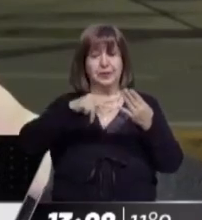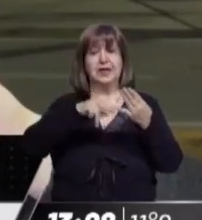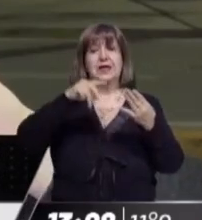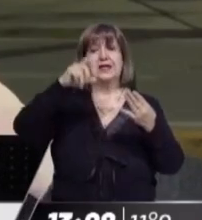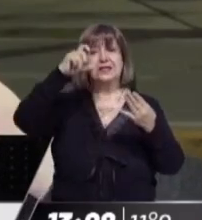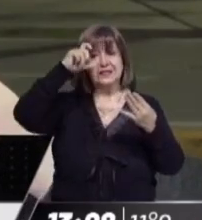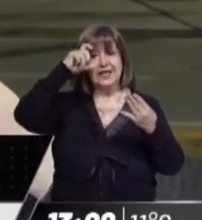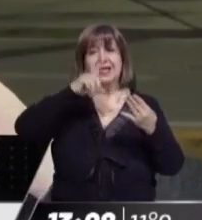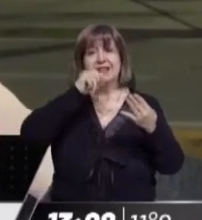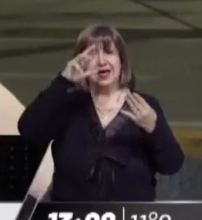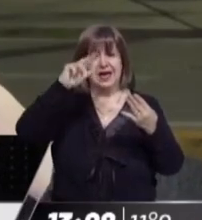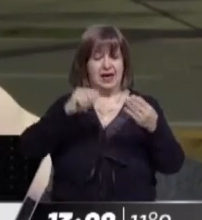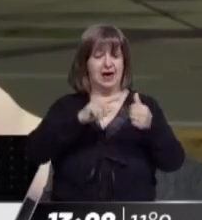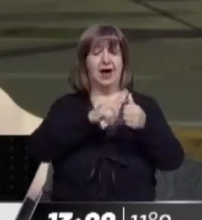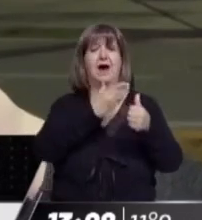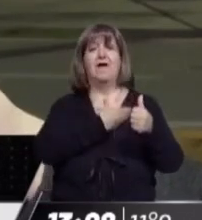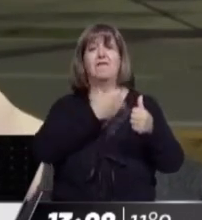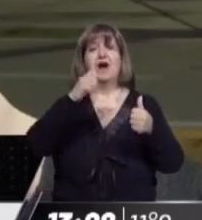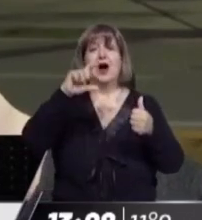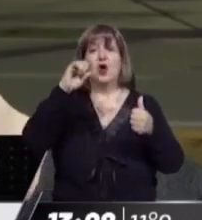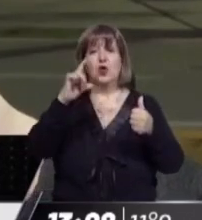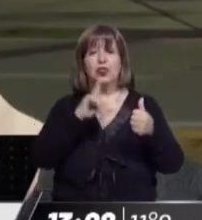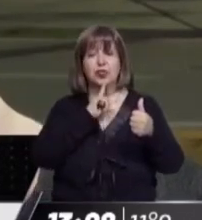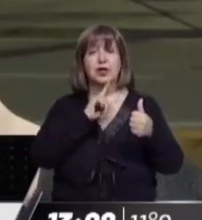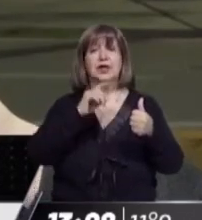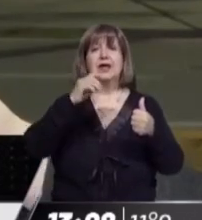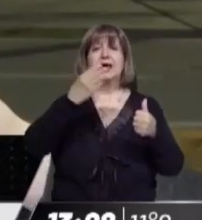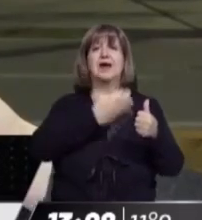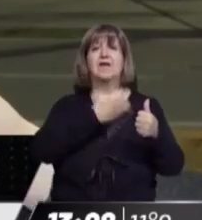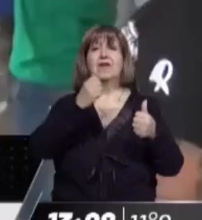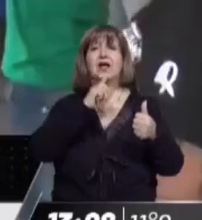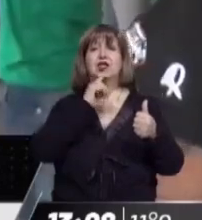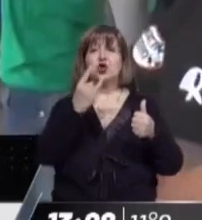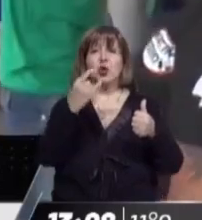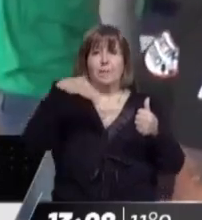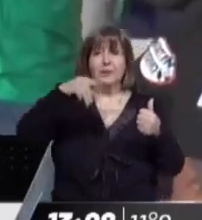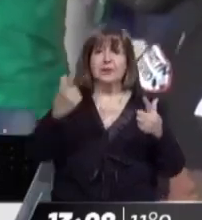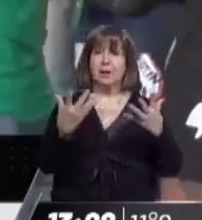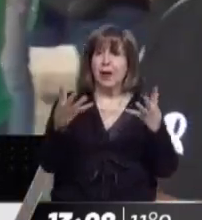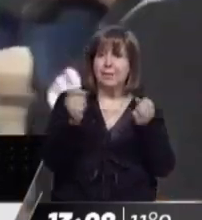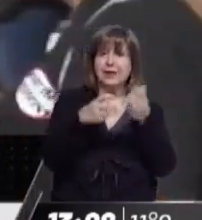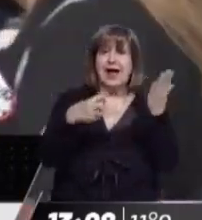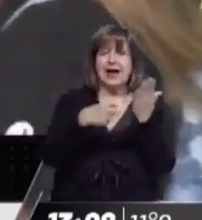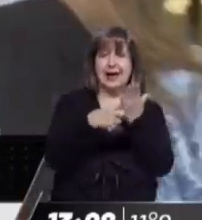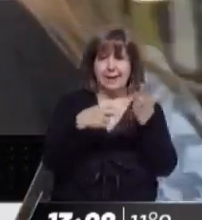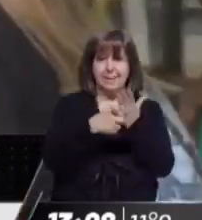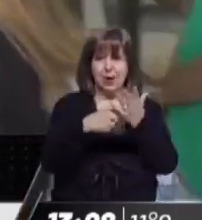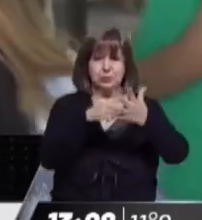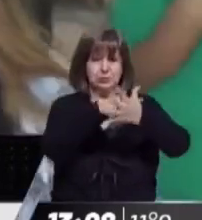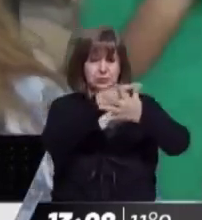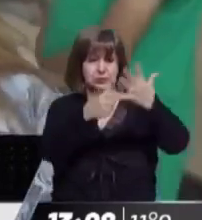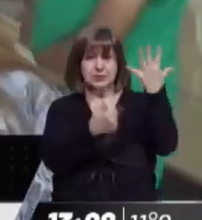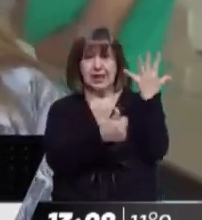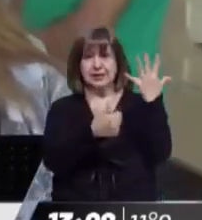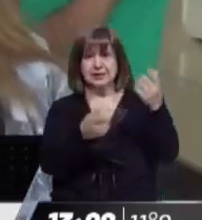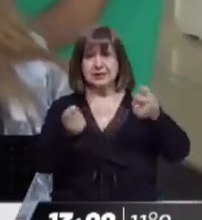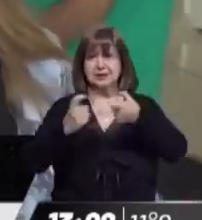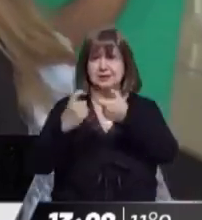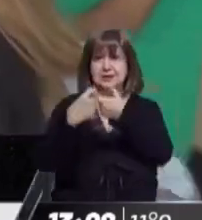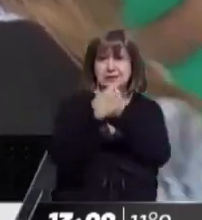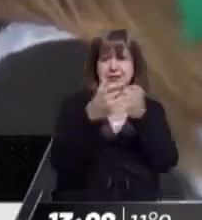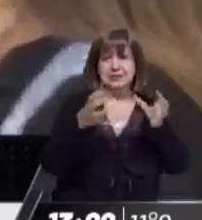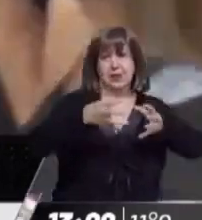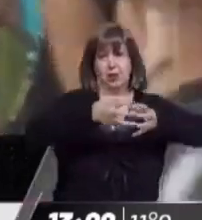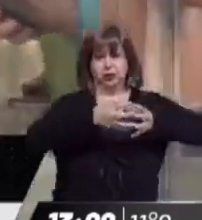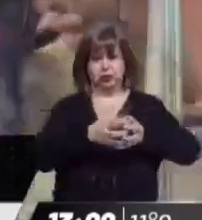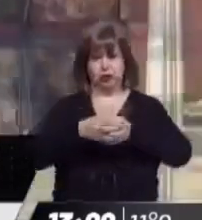CETERA, FATGUT y FATUN, que es la Federación de No Docentes. Bueno, la situación creo que está más cerca de una postura de